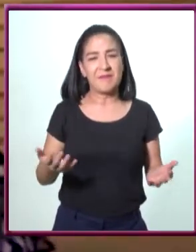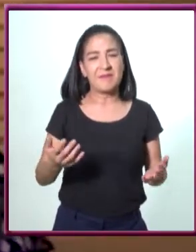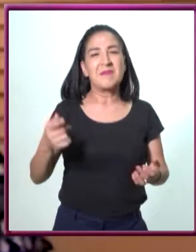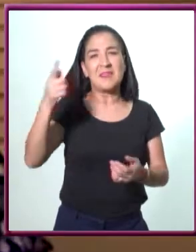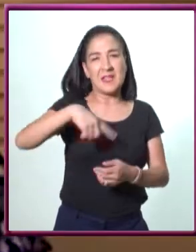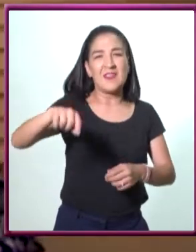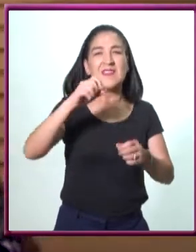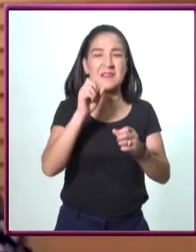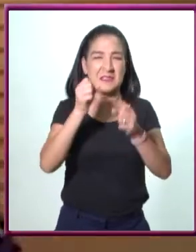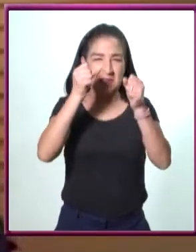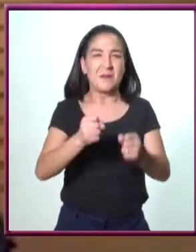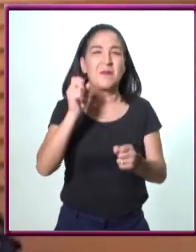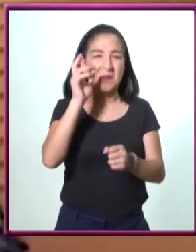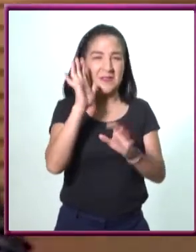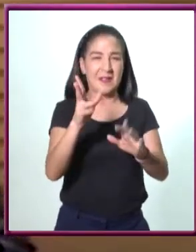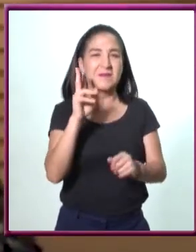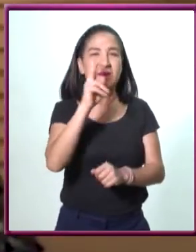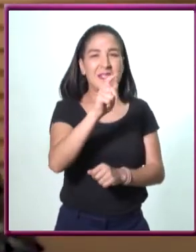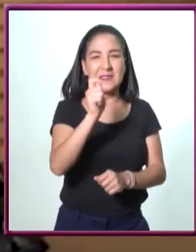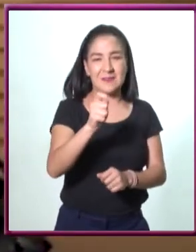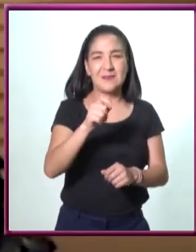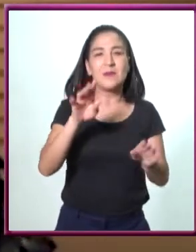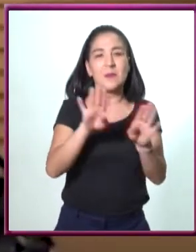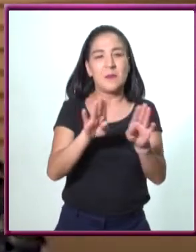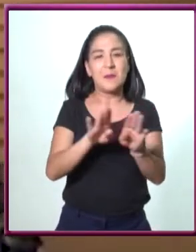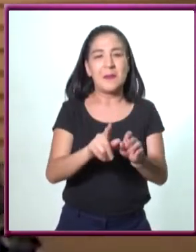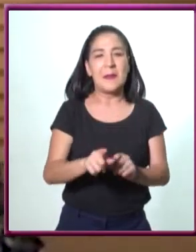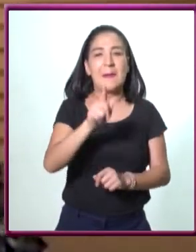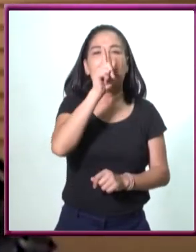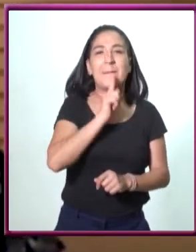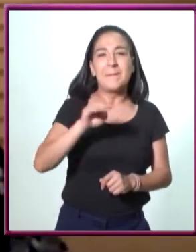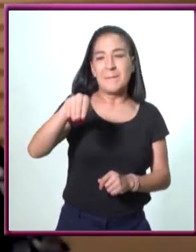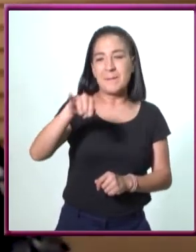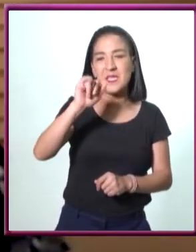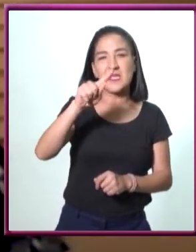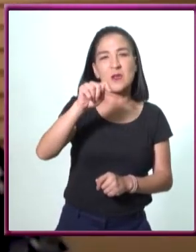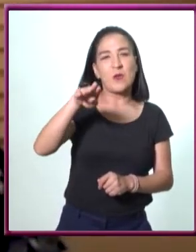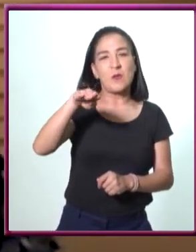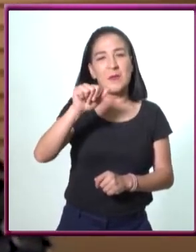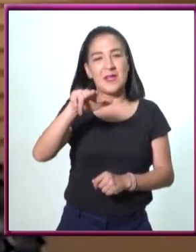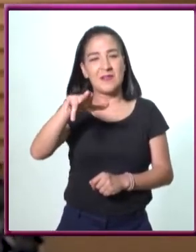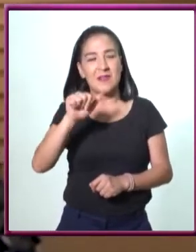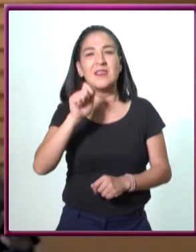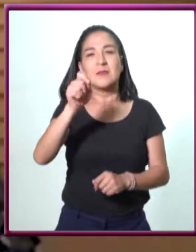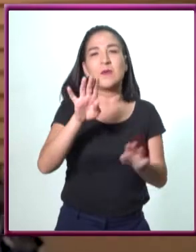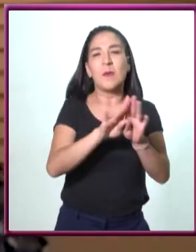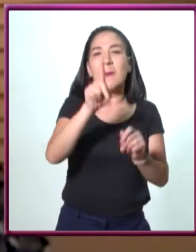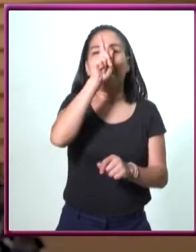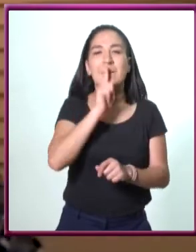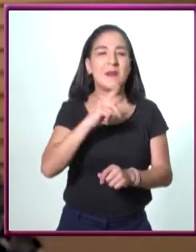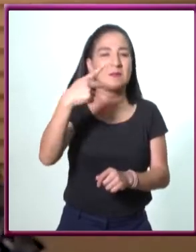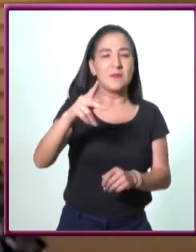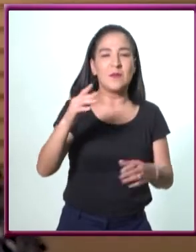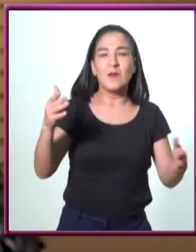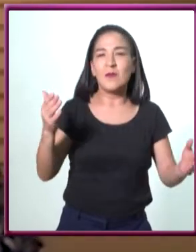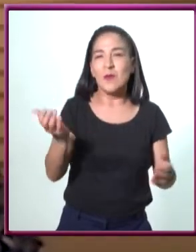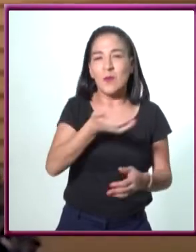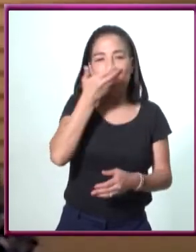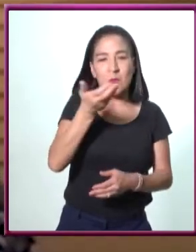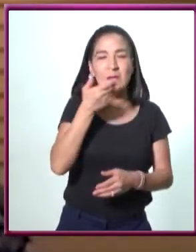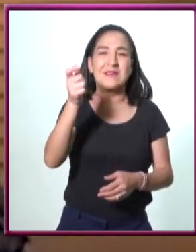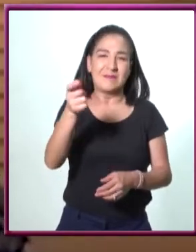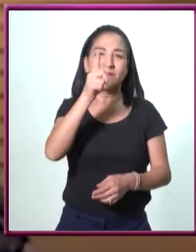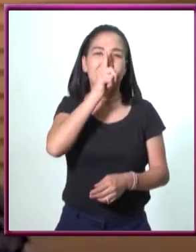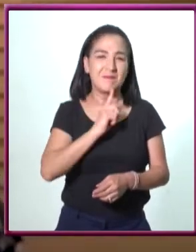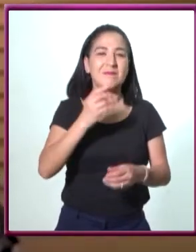Aunque seguramente hemos oído que alguien se refiere a un mitómano o a un mentiroso patológico como alguien que